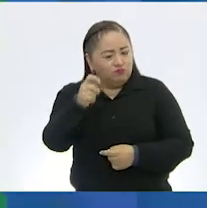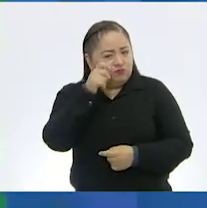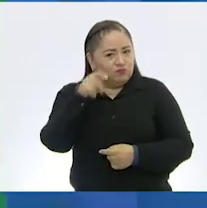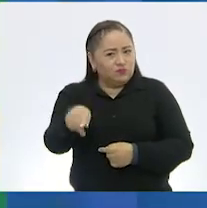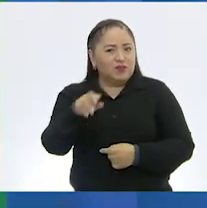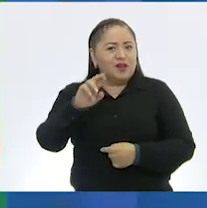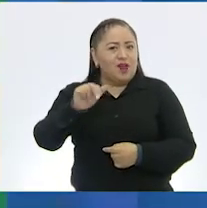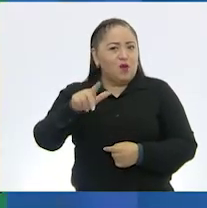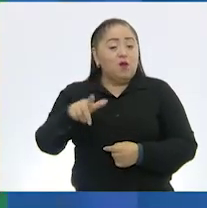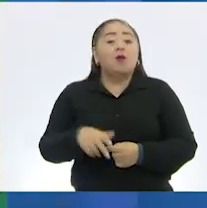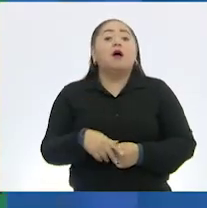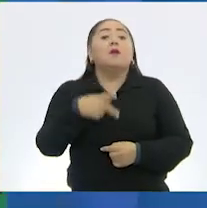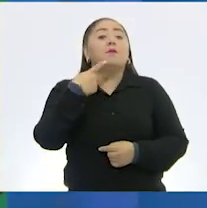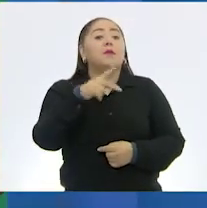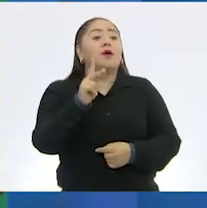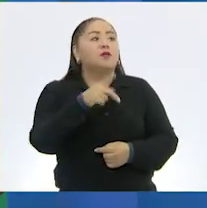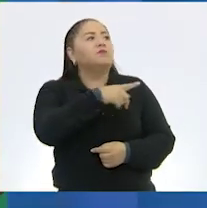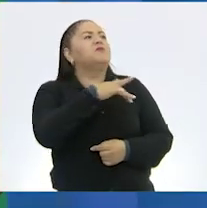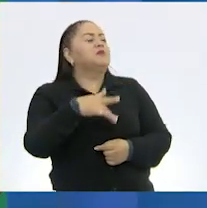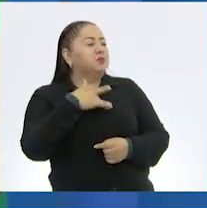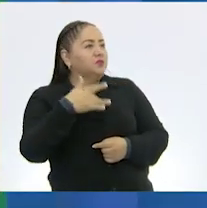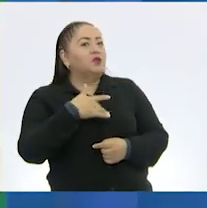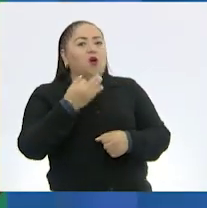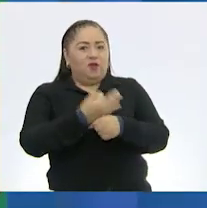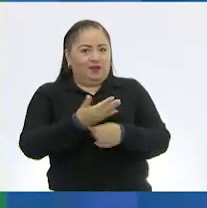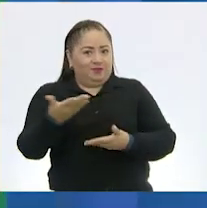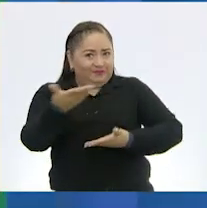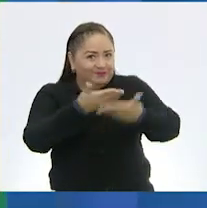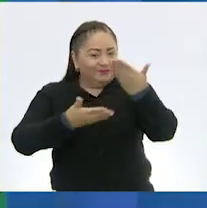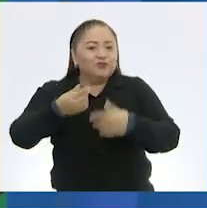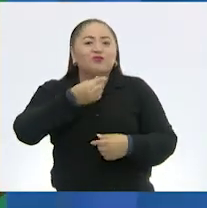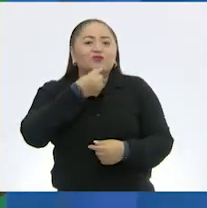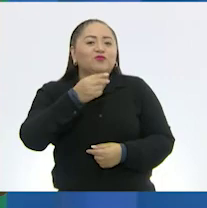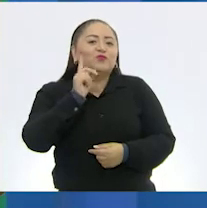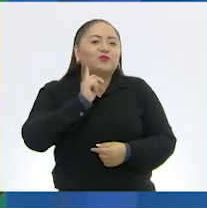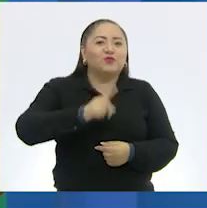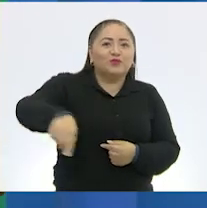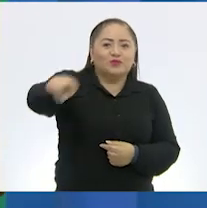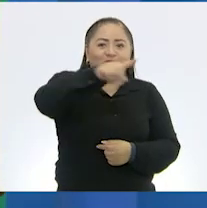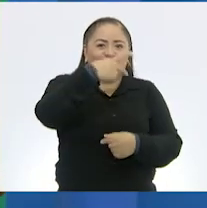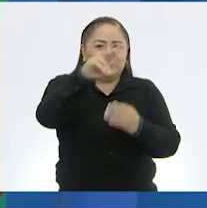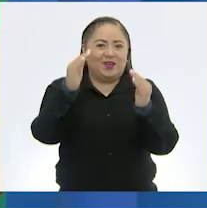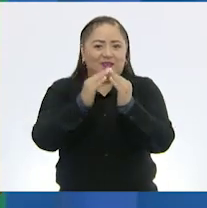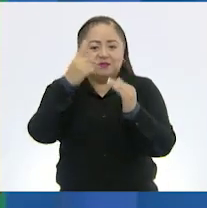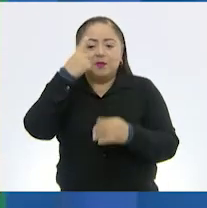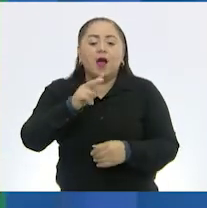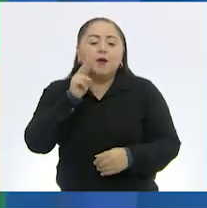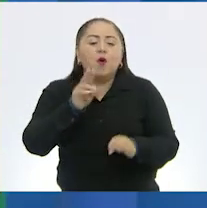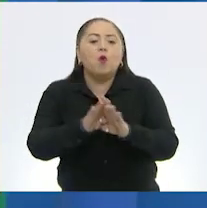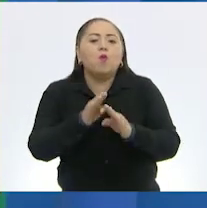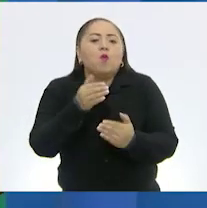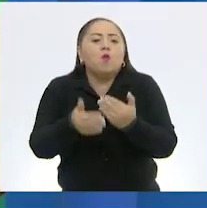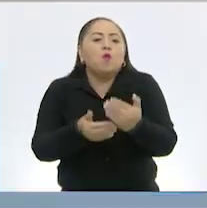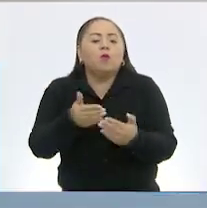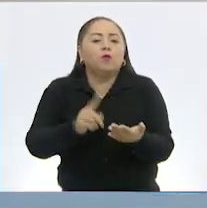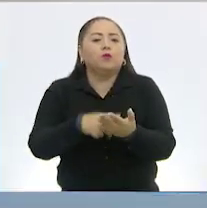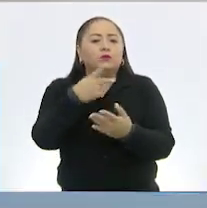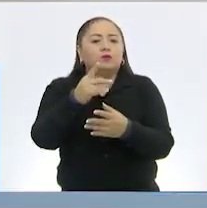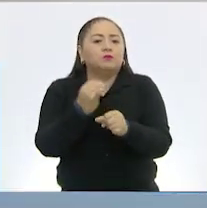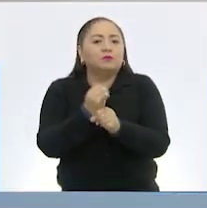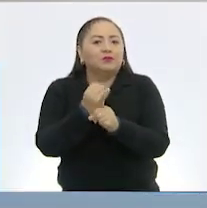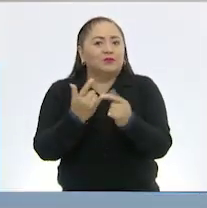Perfecto. ¿Les parece si compartimos con las niñas y con los niños en casa los avances de nuestra investigación histórica? ¡Uy,